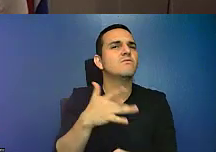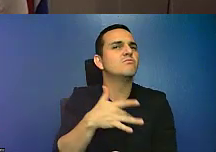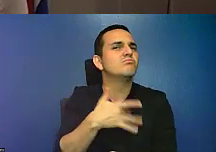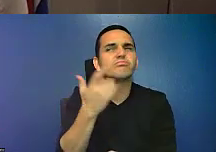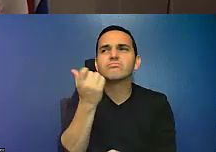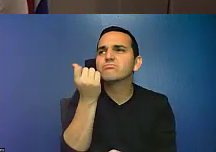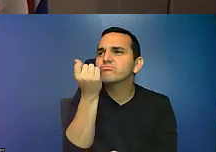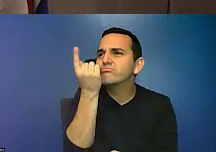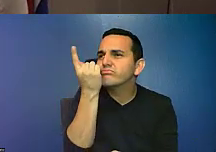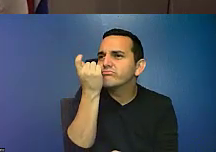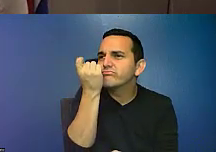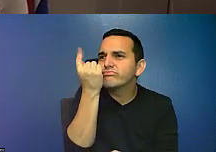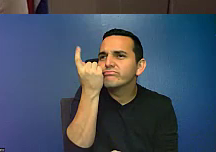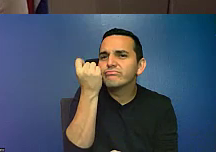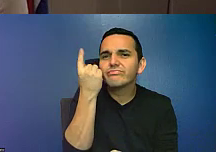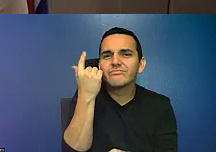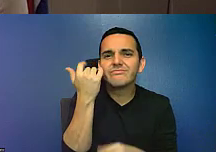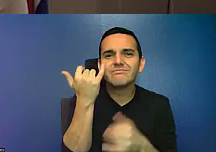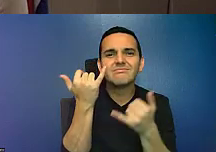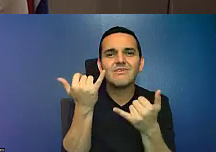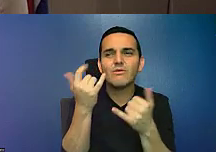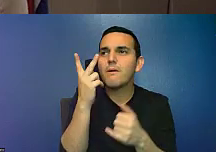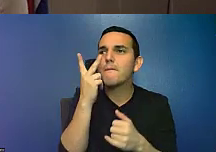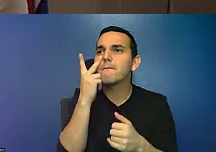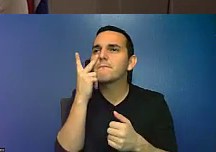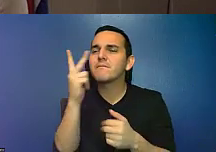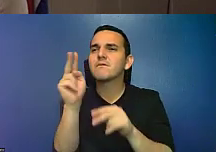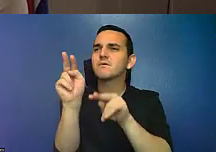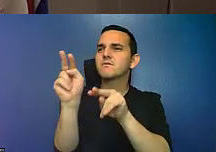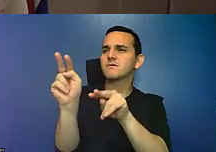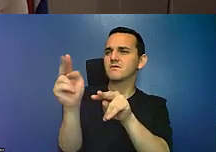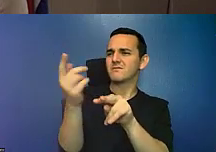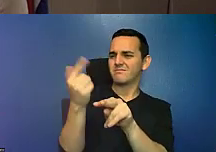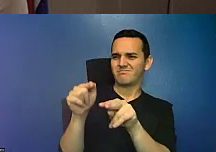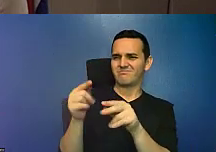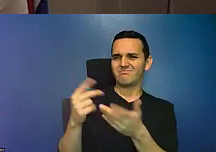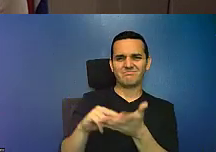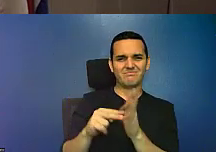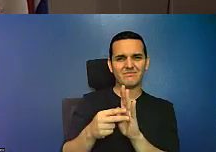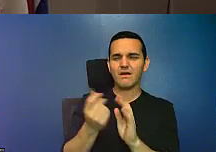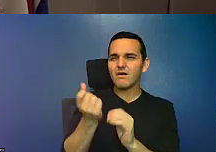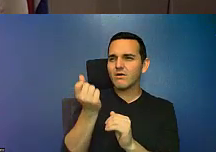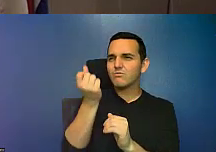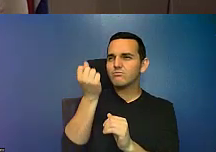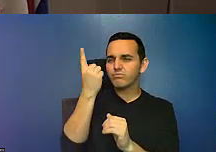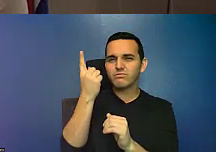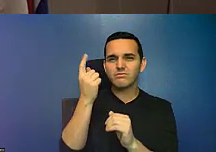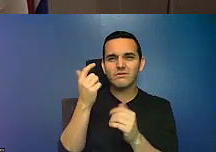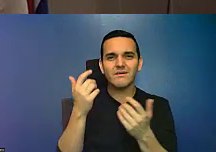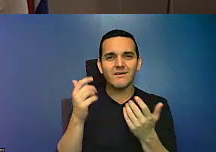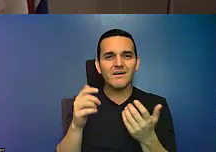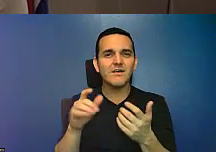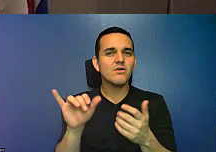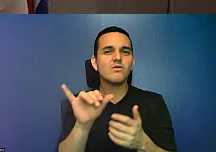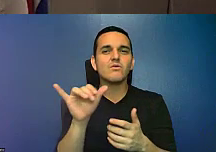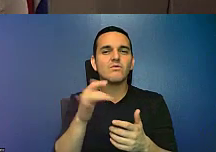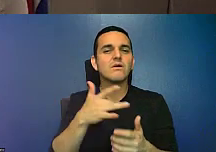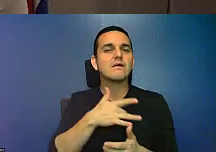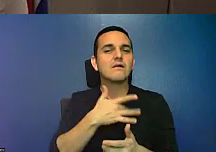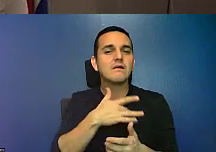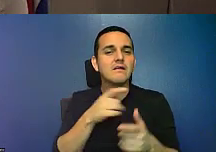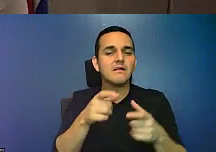estamos obteniendo la percepción. La percepción lo podemos ver como sensores,